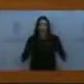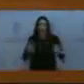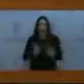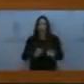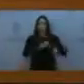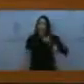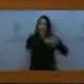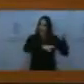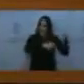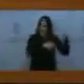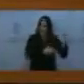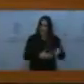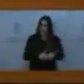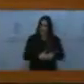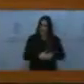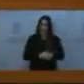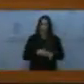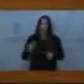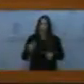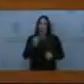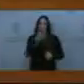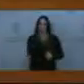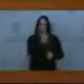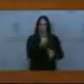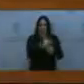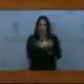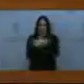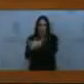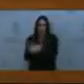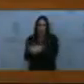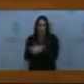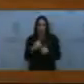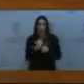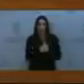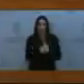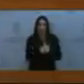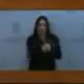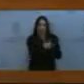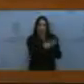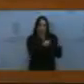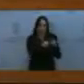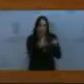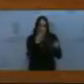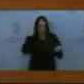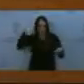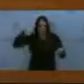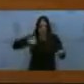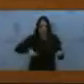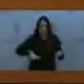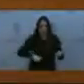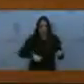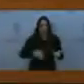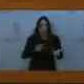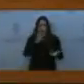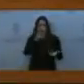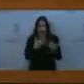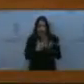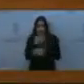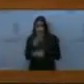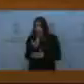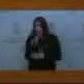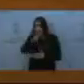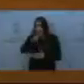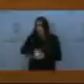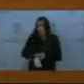Galicia, donde aparece la polilla de la patata, esté controlada desde hace 2 años y en 15 días o en un mes